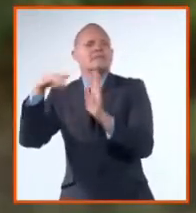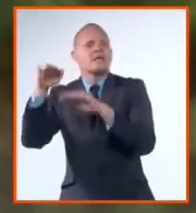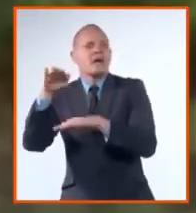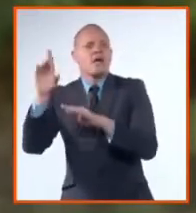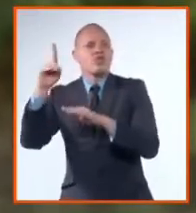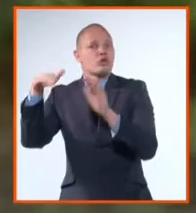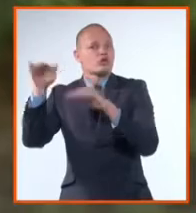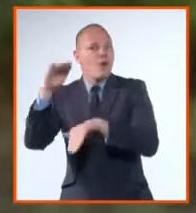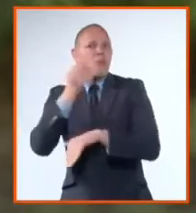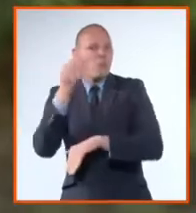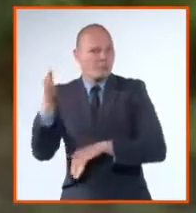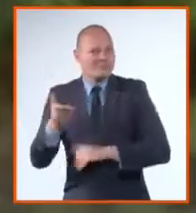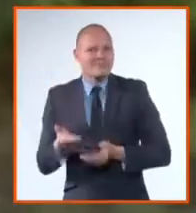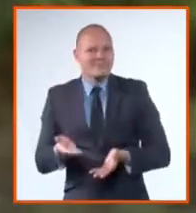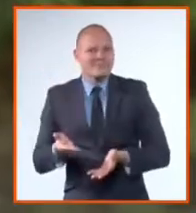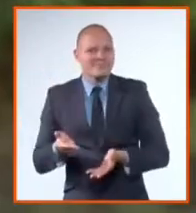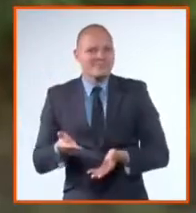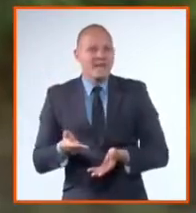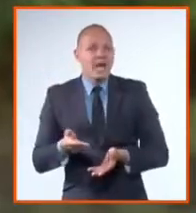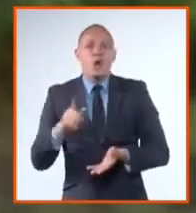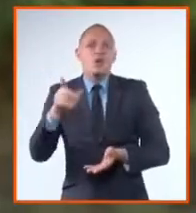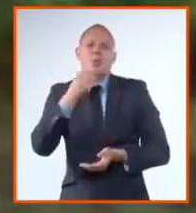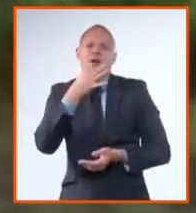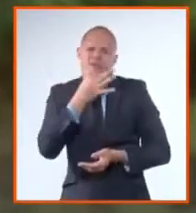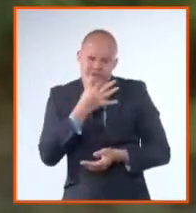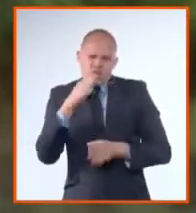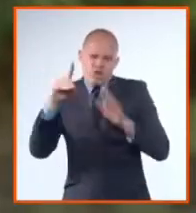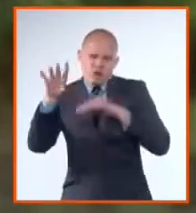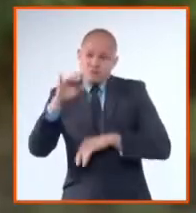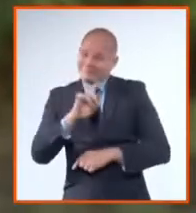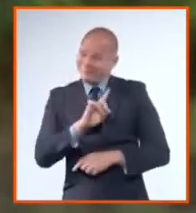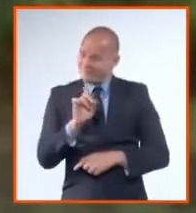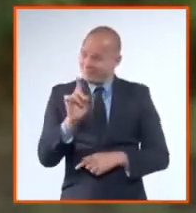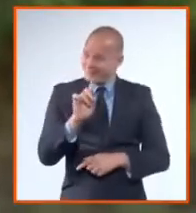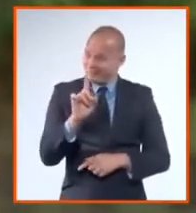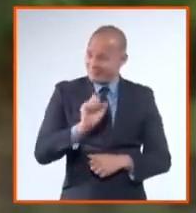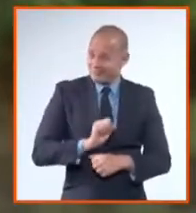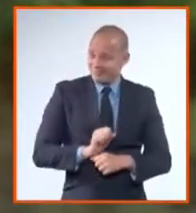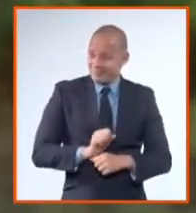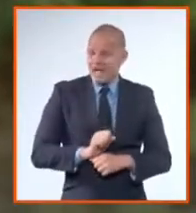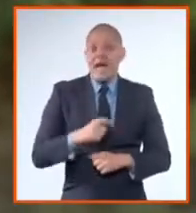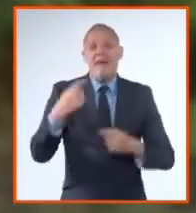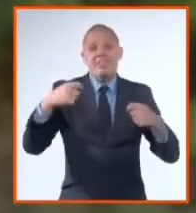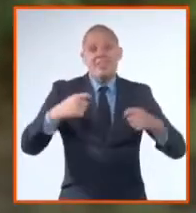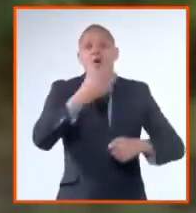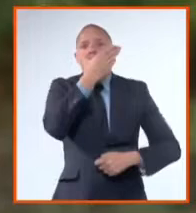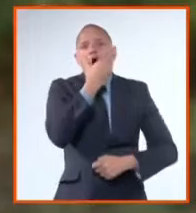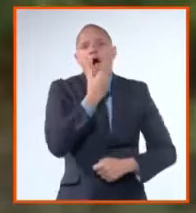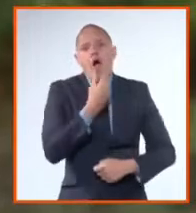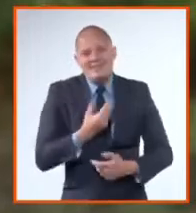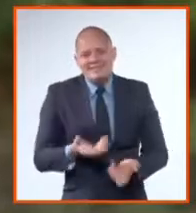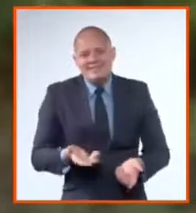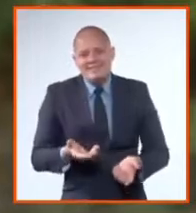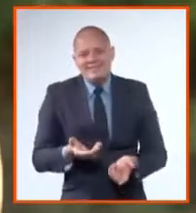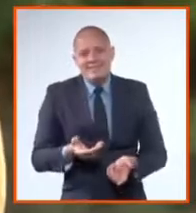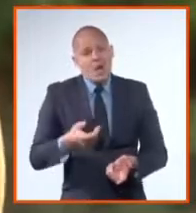en el patio, porque es importante. No es lo mismo un doctor de 28 o 30 años que uno de